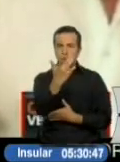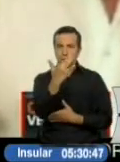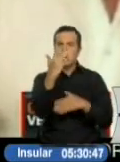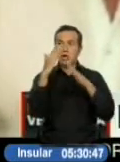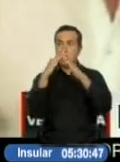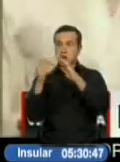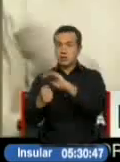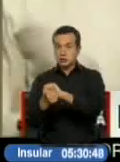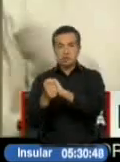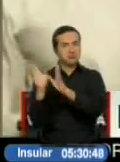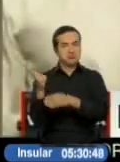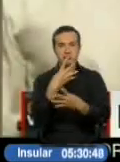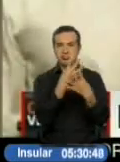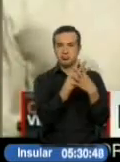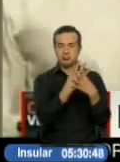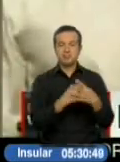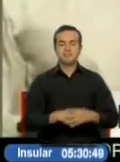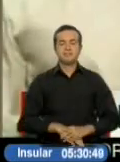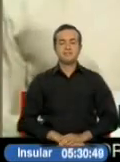cárcel.